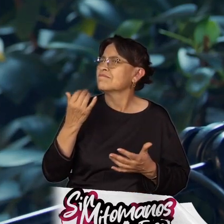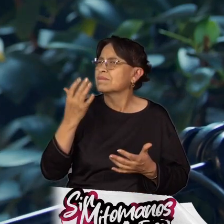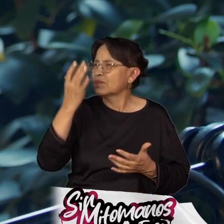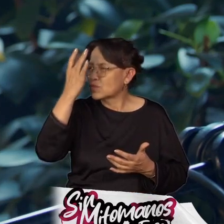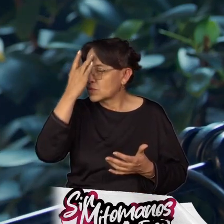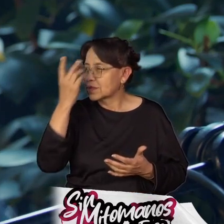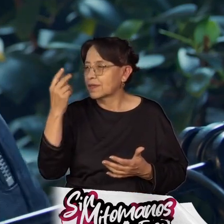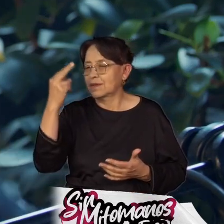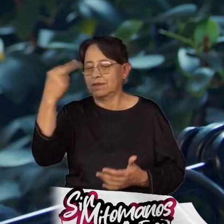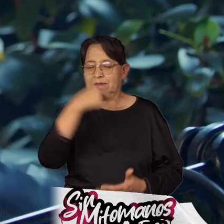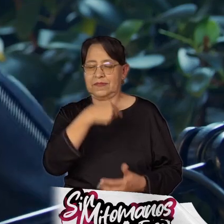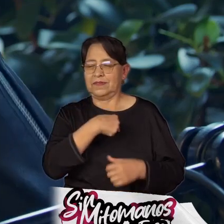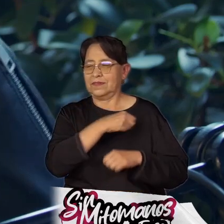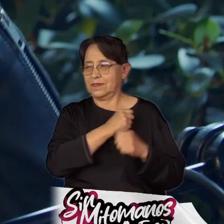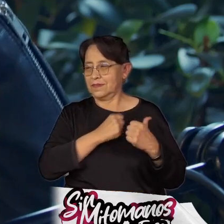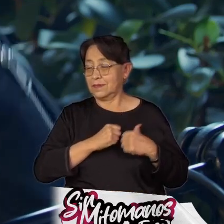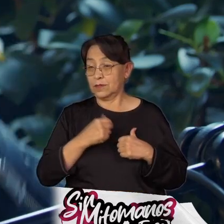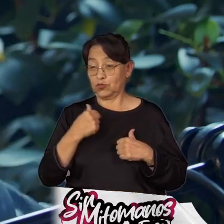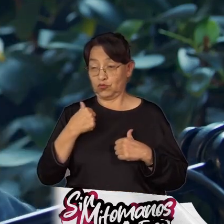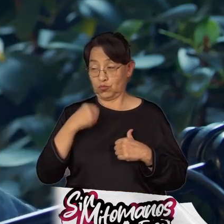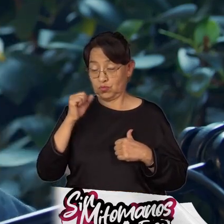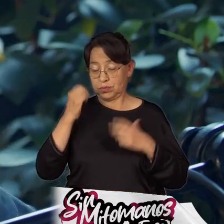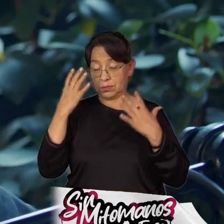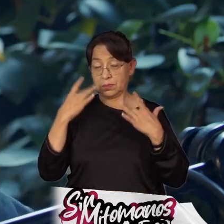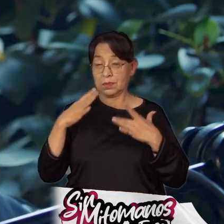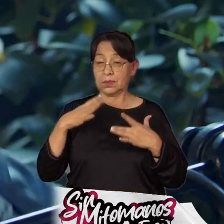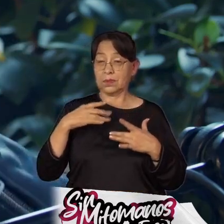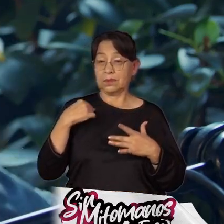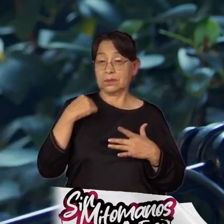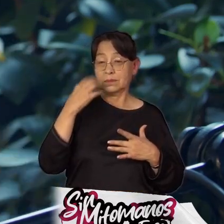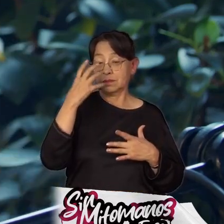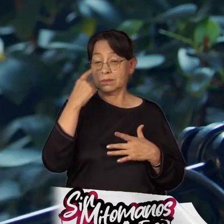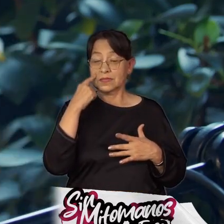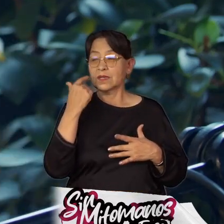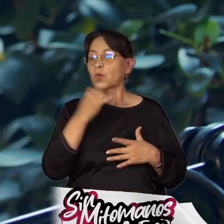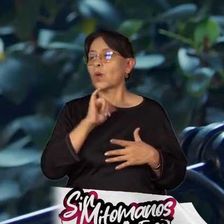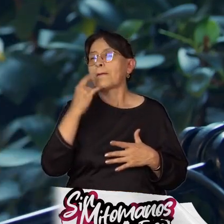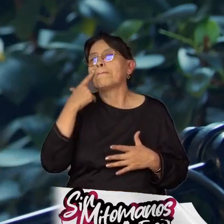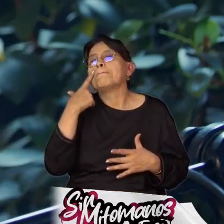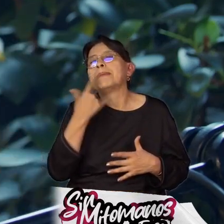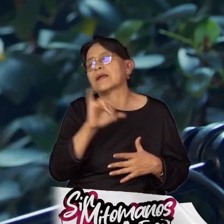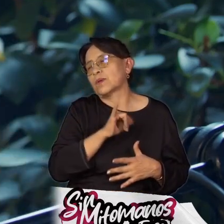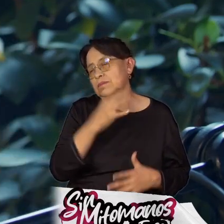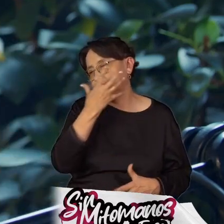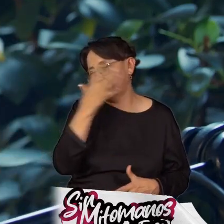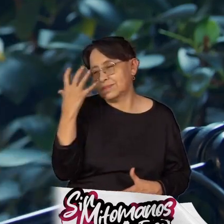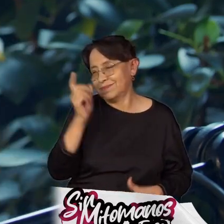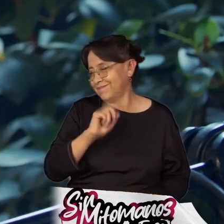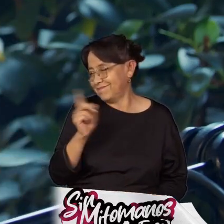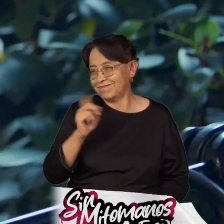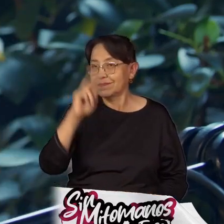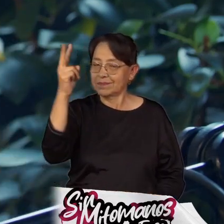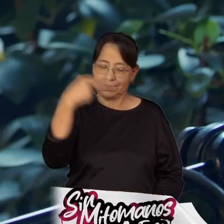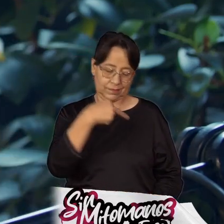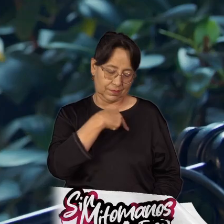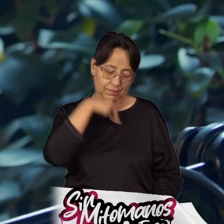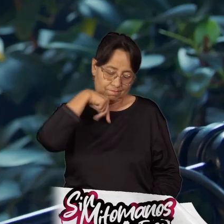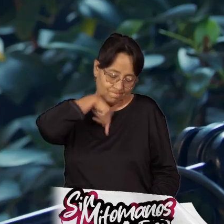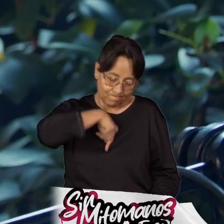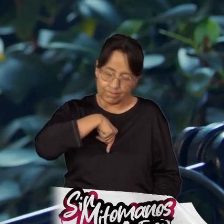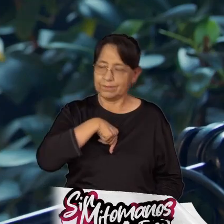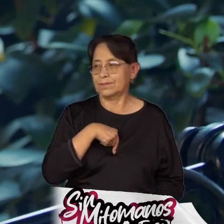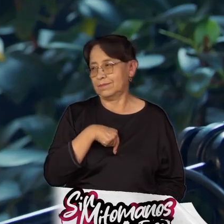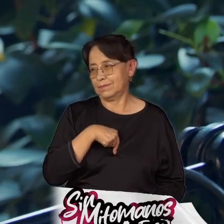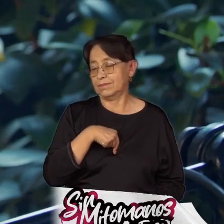corazón? Él mira no la apariencia, Él mira el corazón. Porque de igual forma puedo decir que no es